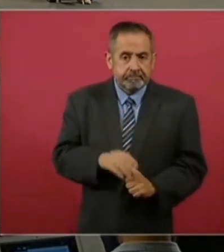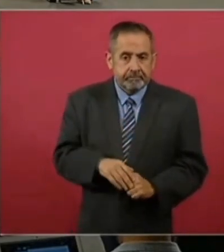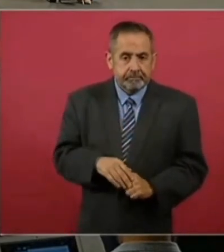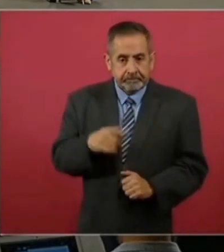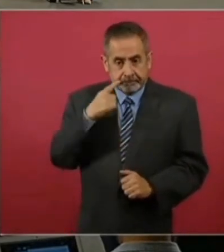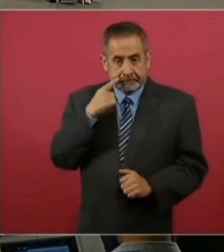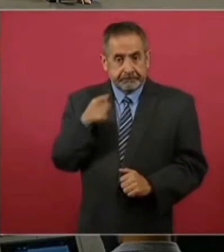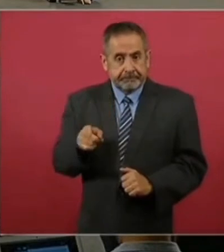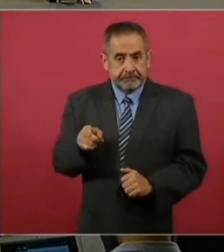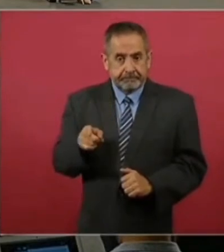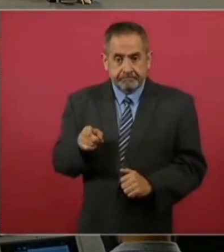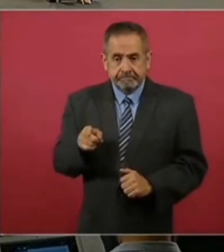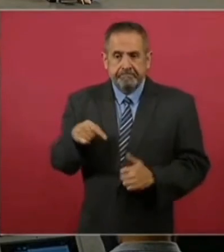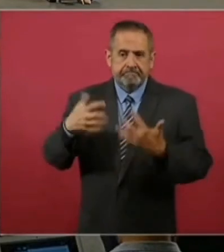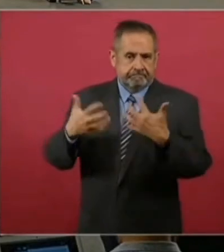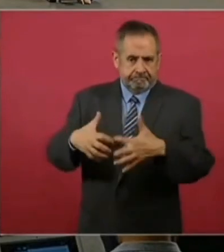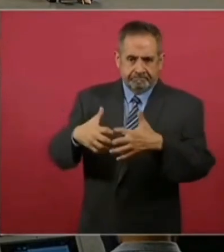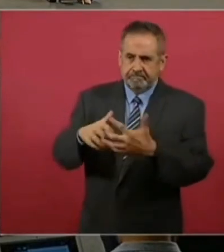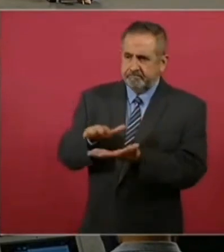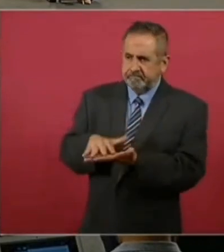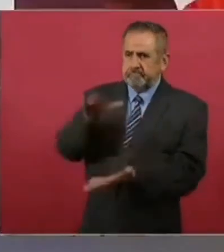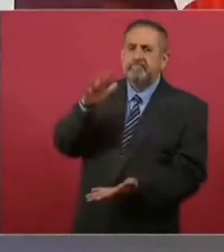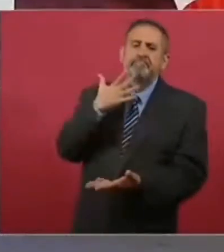aquí, aumenta,